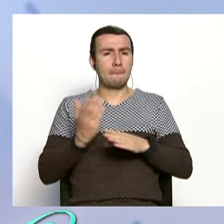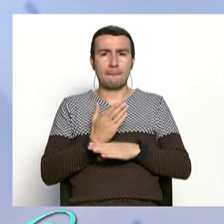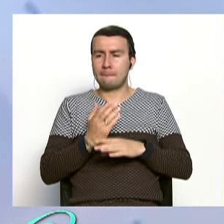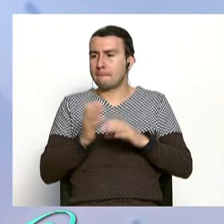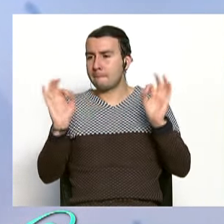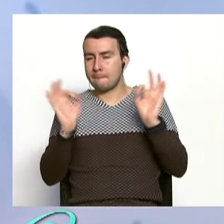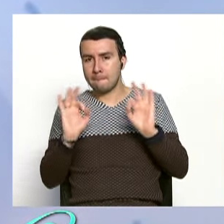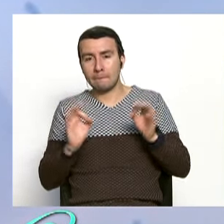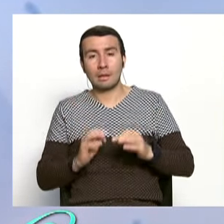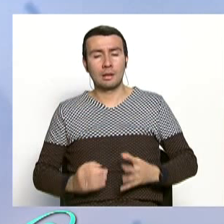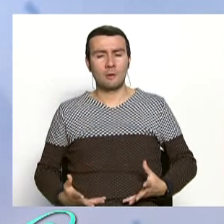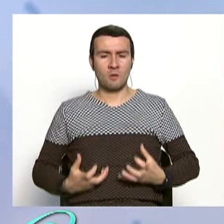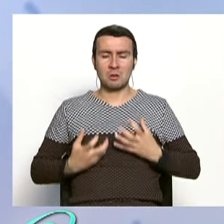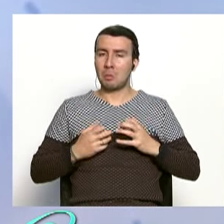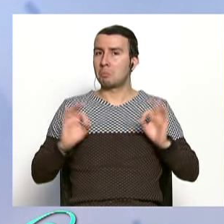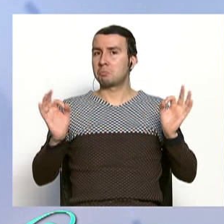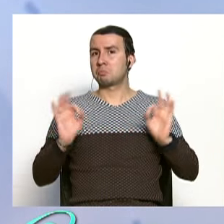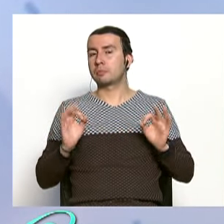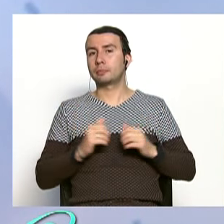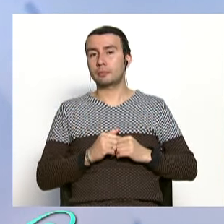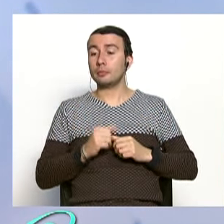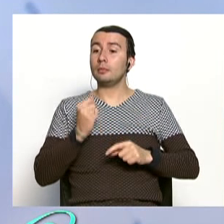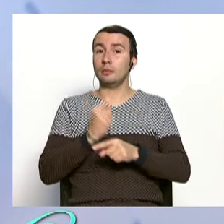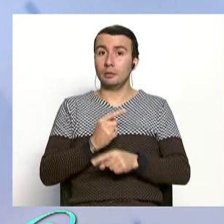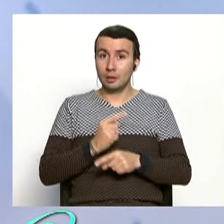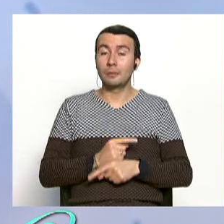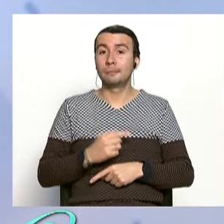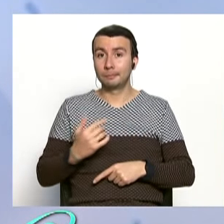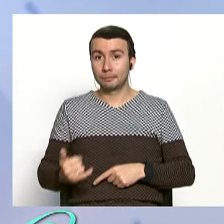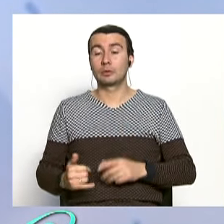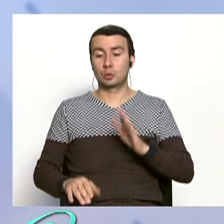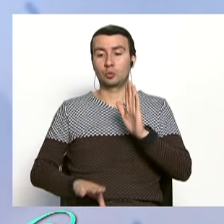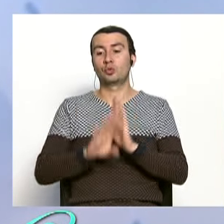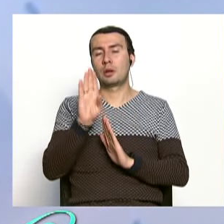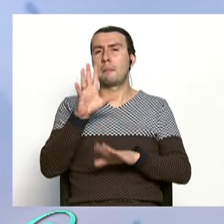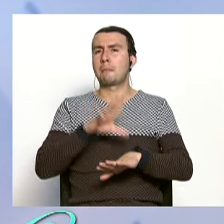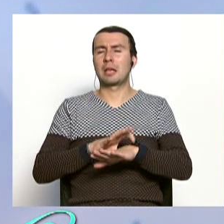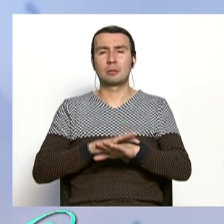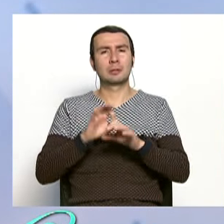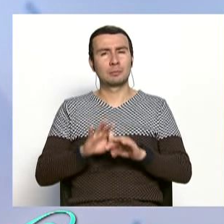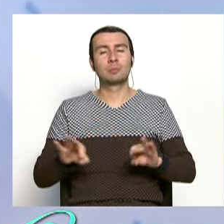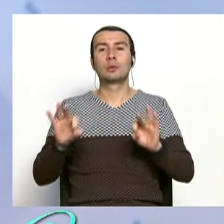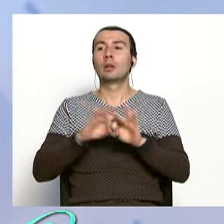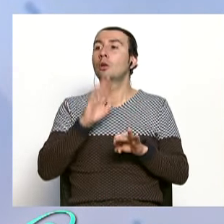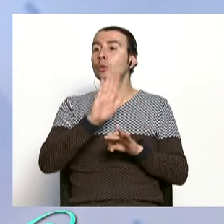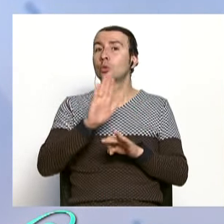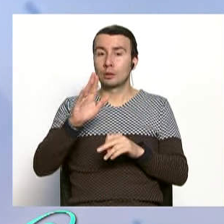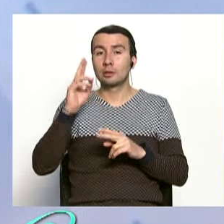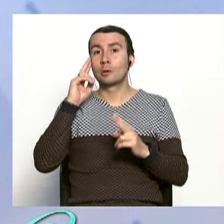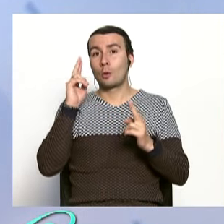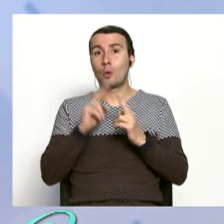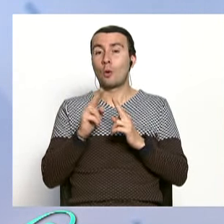las posibilidades de infección en fin Estos son avances médicos importantes que ustedes conozcan como diagnóstico y como